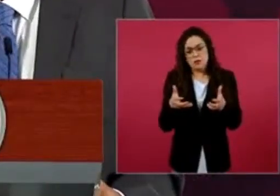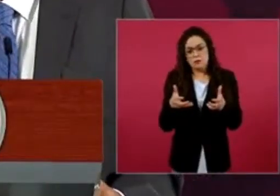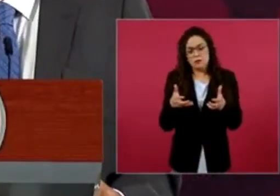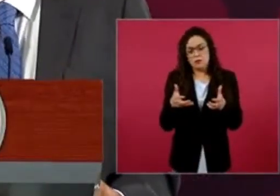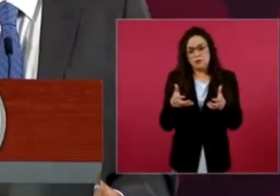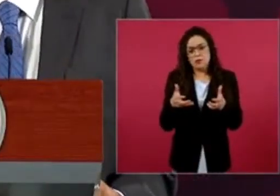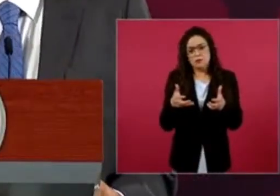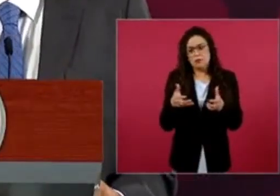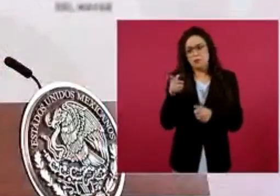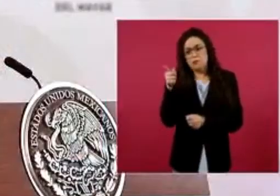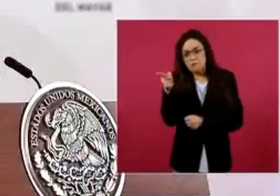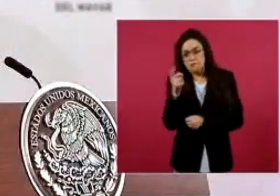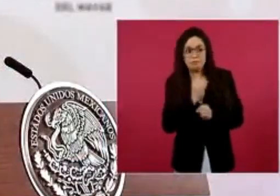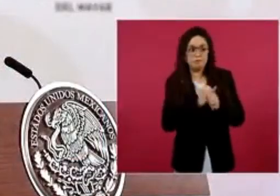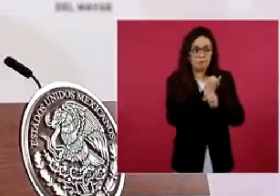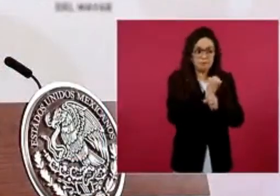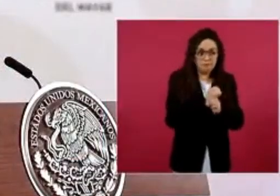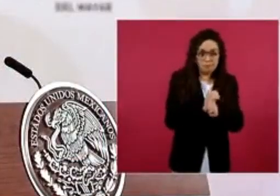dictar sentencia